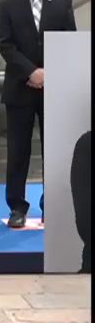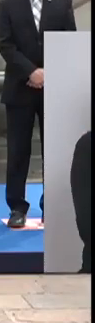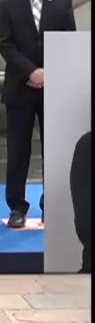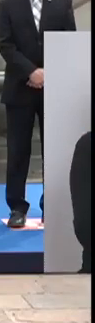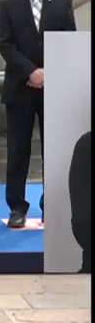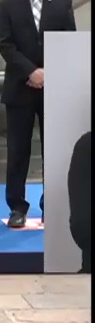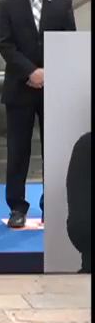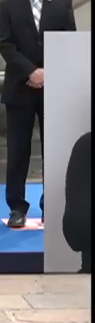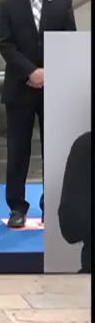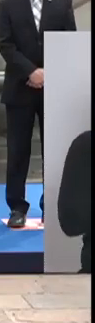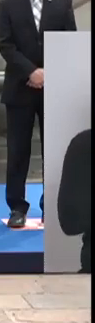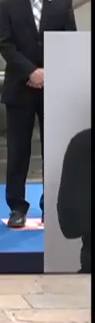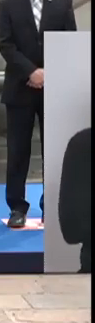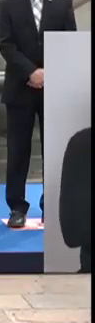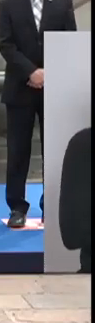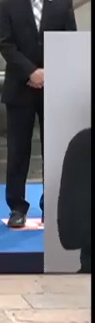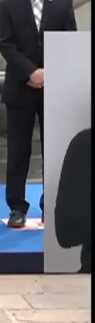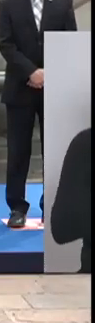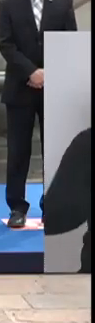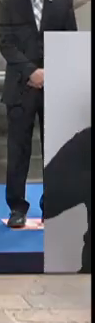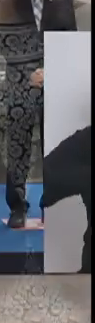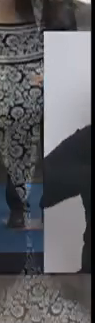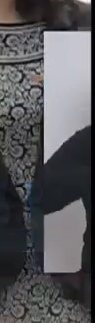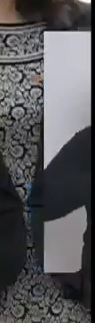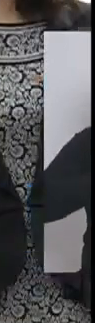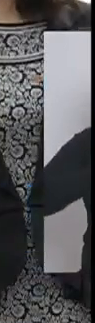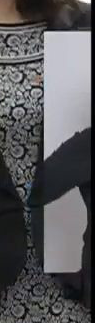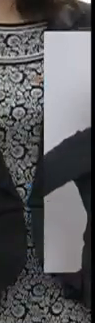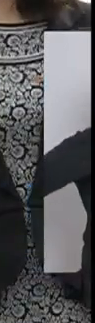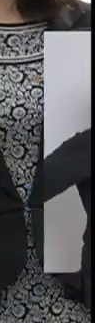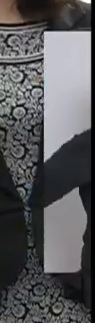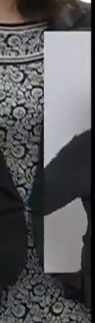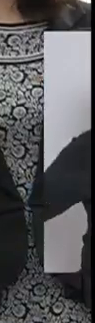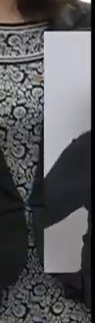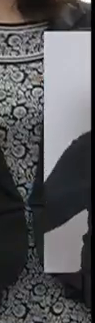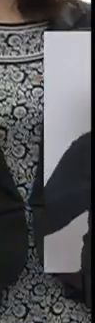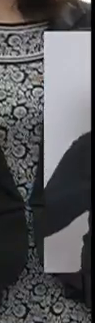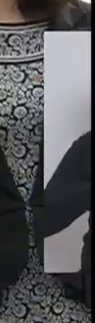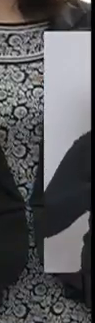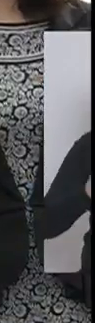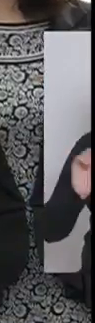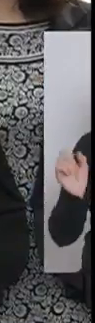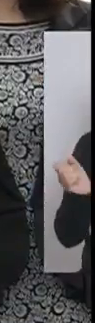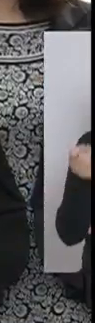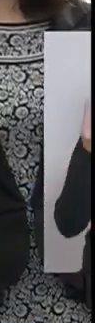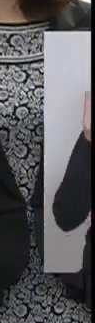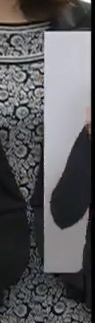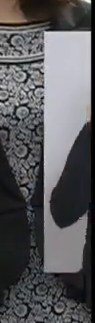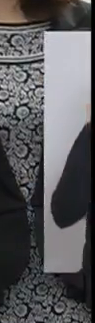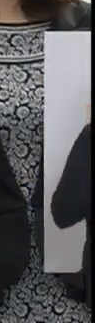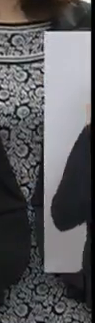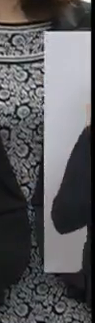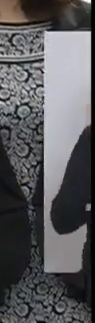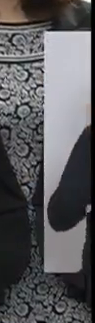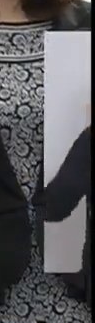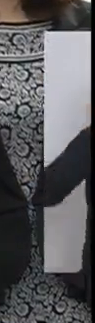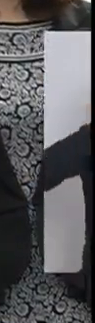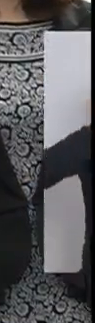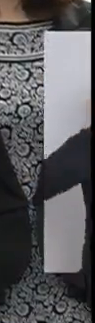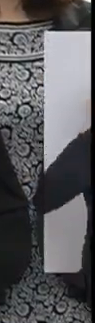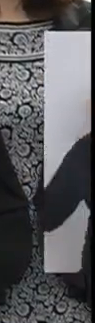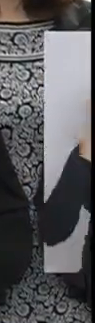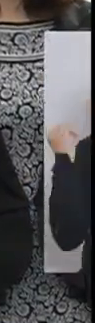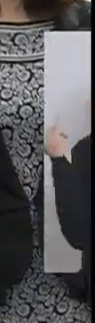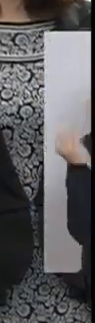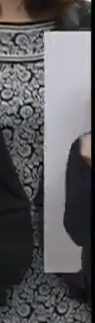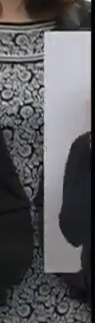muy engorroso los procesos de juicios de familia. Discúlpeme, entonces eso sí, también diputado, es parte de injusticia social. Discúlpeme, es muy honorable de su parte